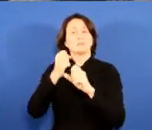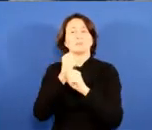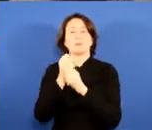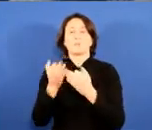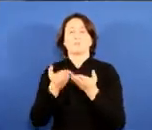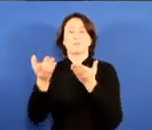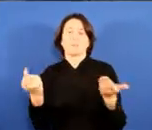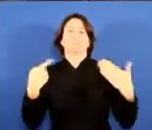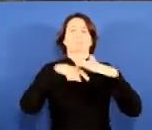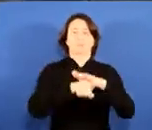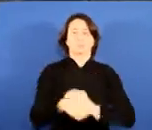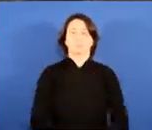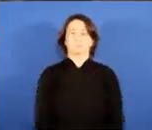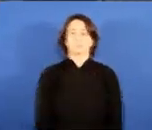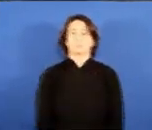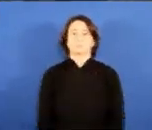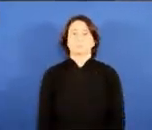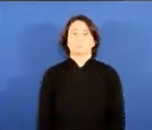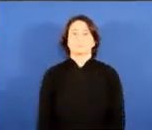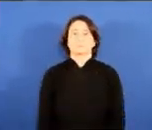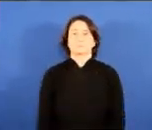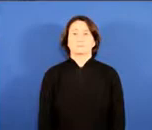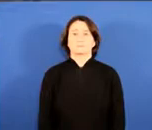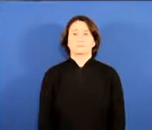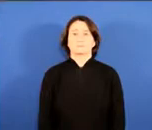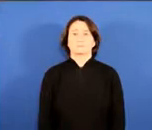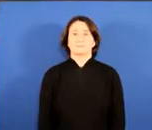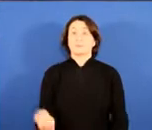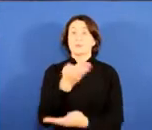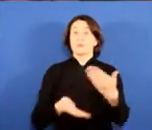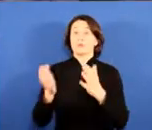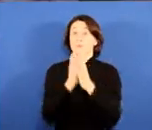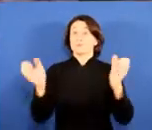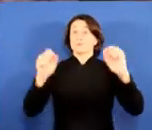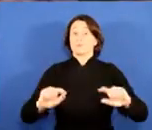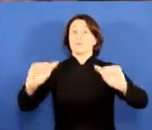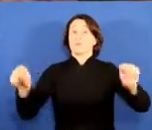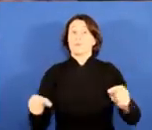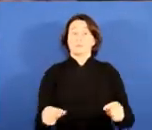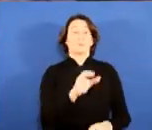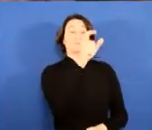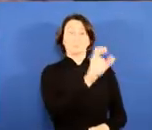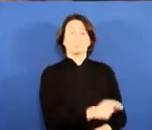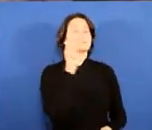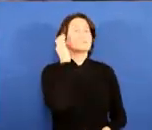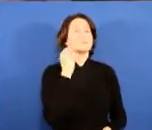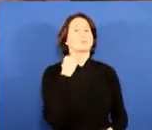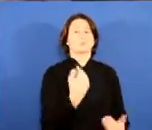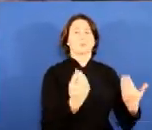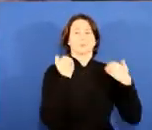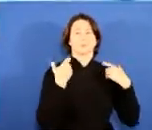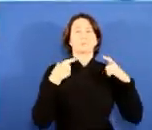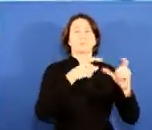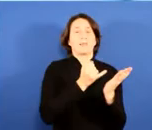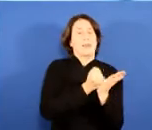ha concedido 2 subvenciones con objeto de mejorar el transporte adaptado. Además, se subvencionarán las inversiones en el Centro